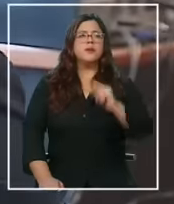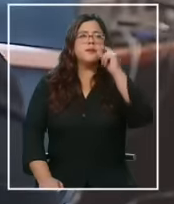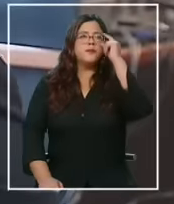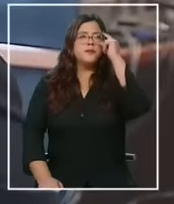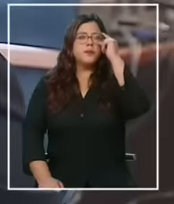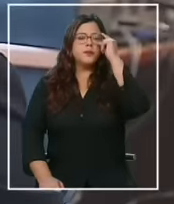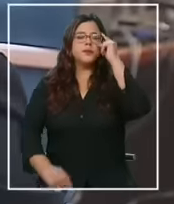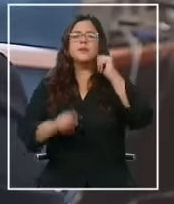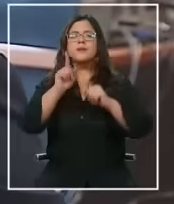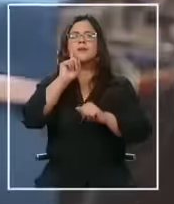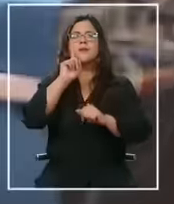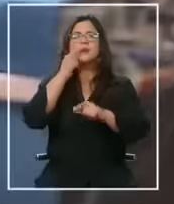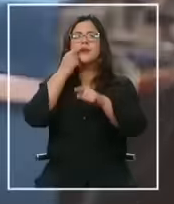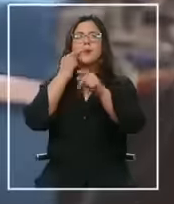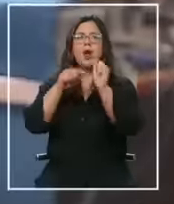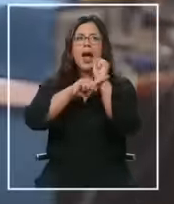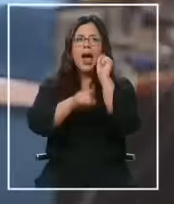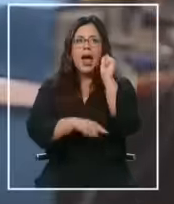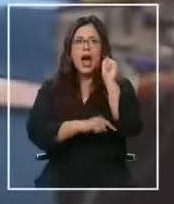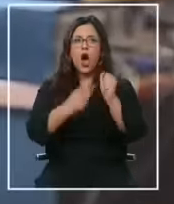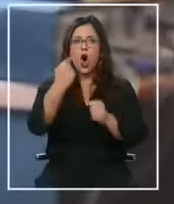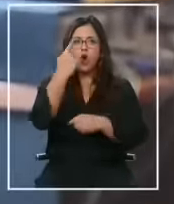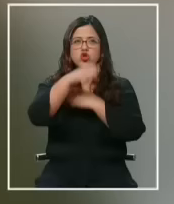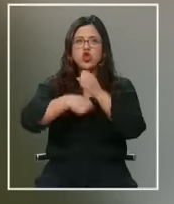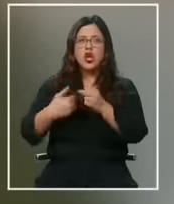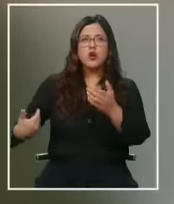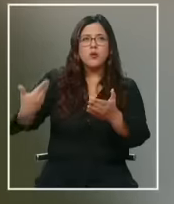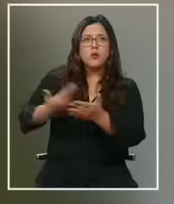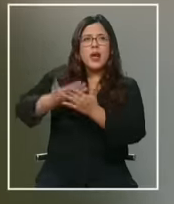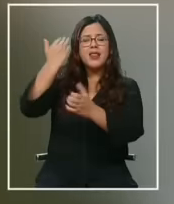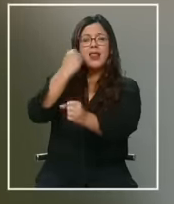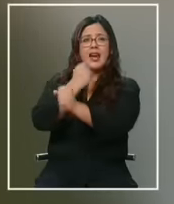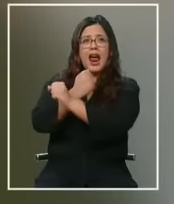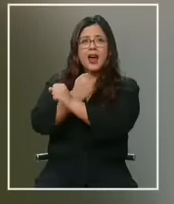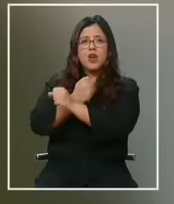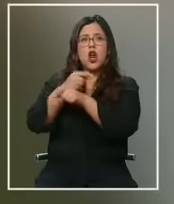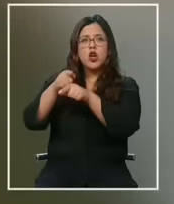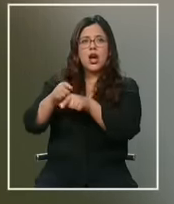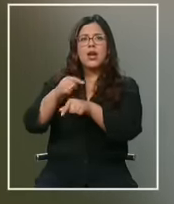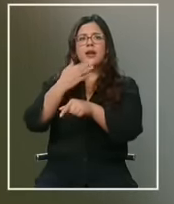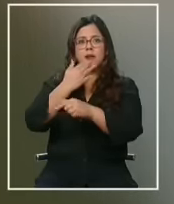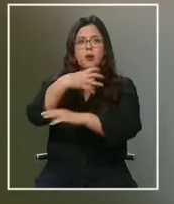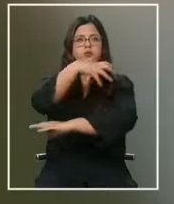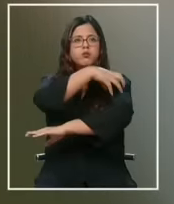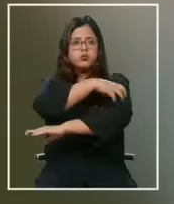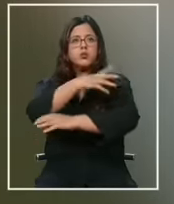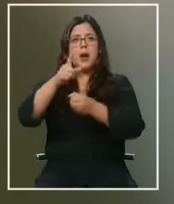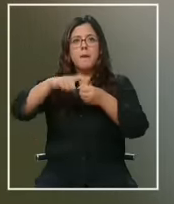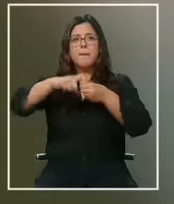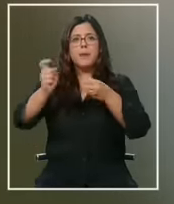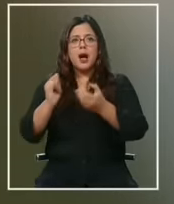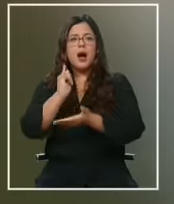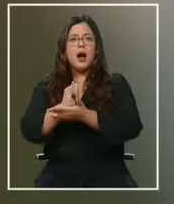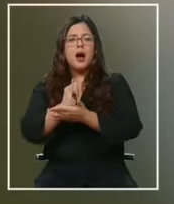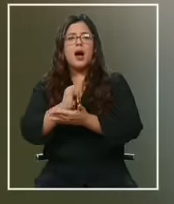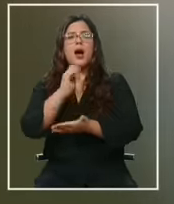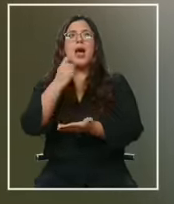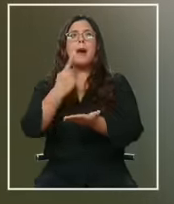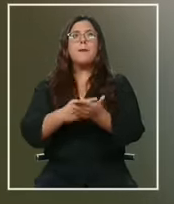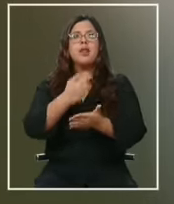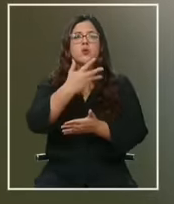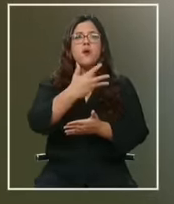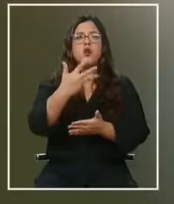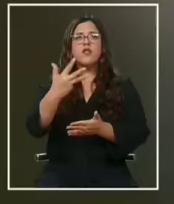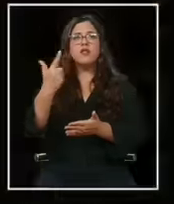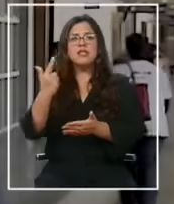Pero, ¿quién es este abogado? Durante 11 años fue carabinero, donde llegó a ser teniente. Se retiró de la institución en